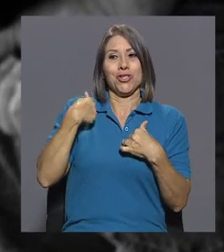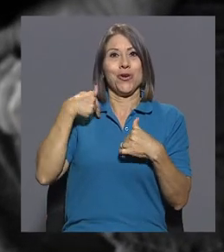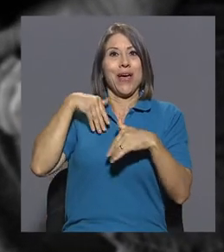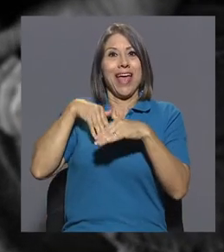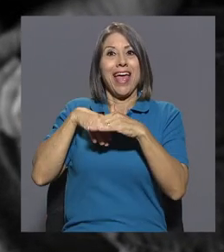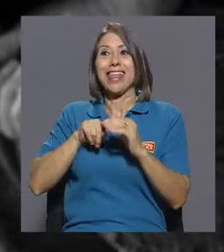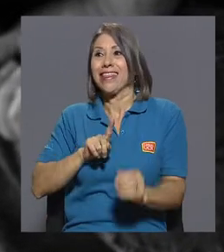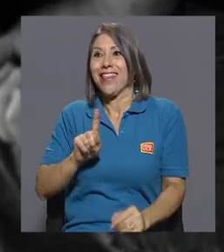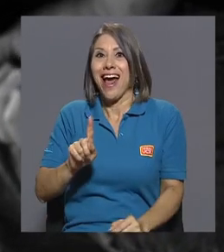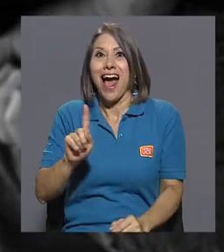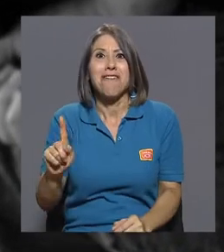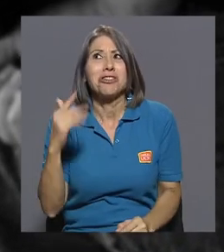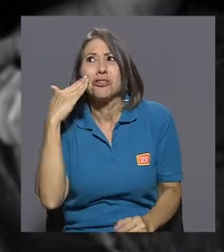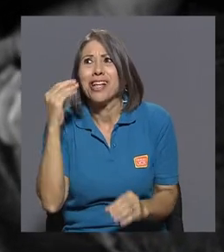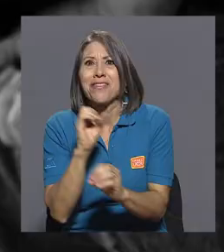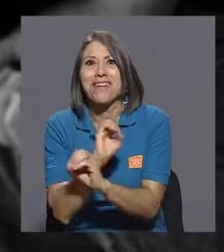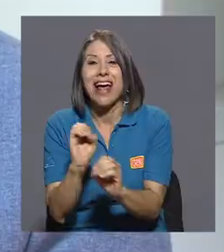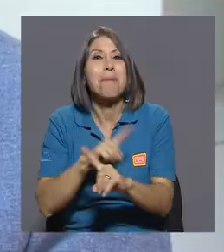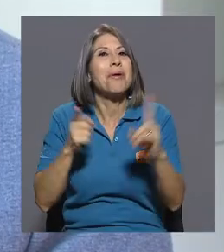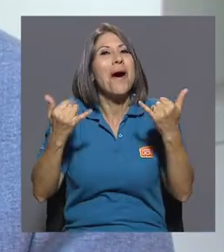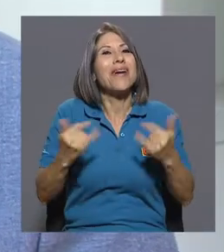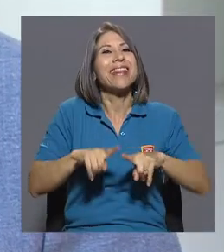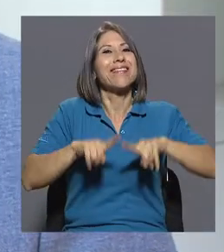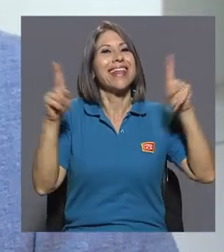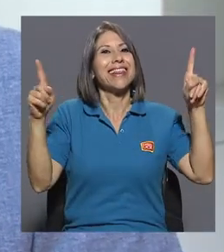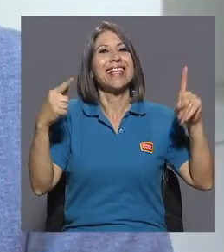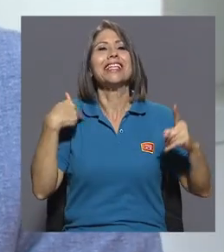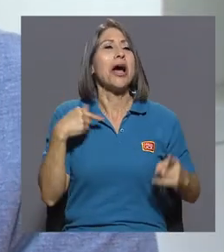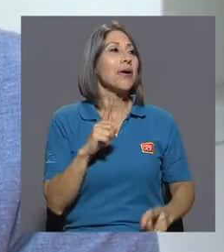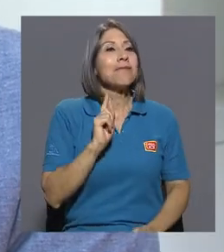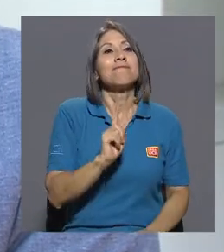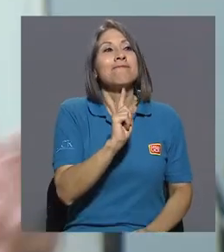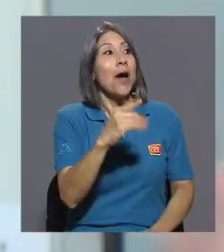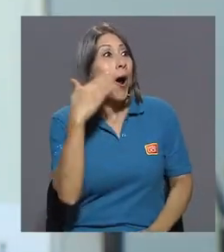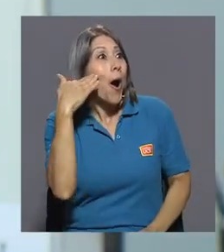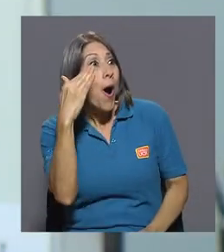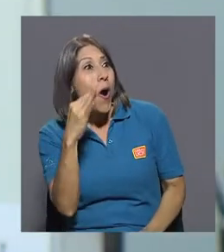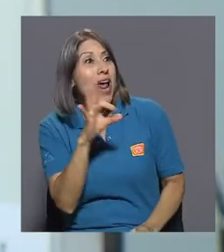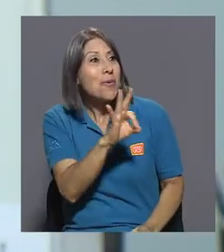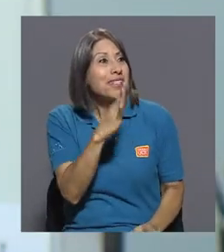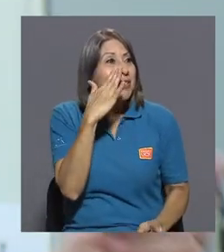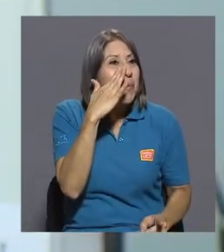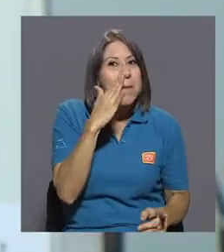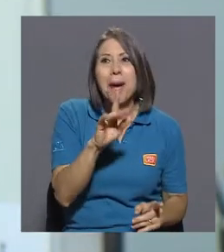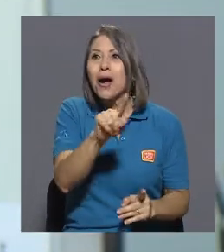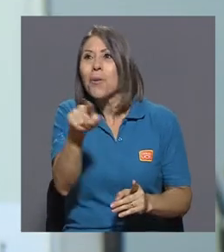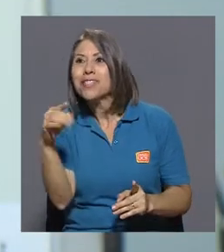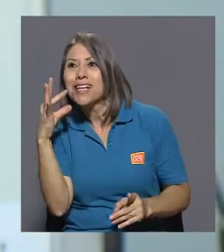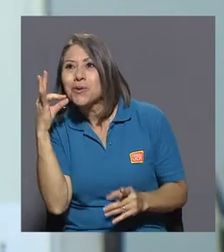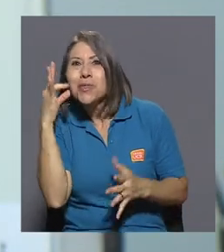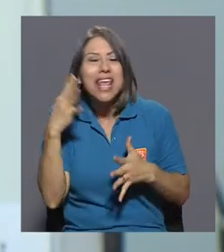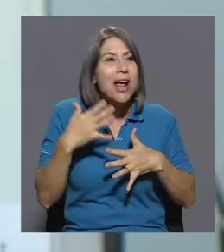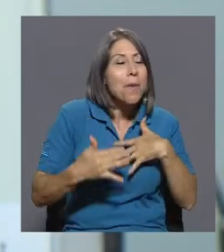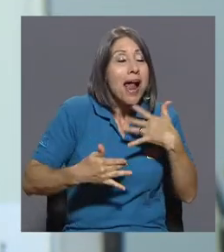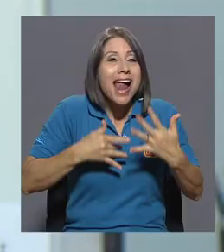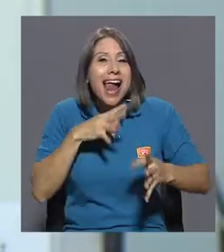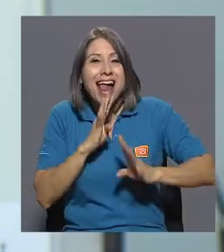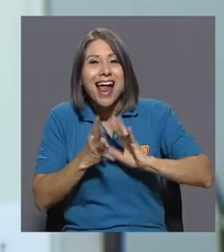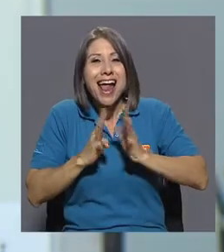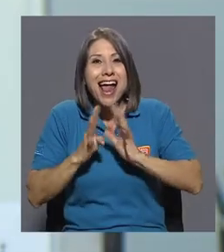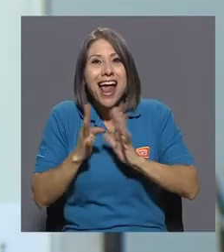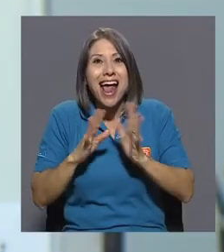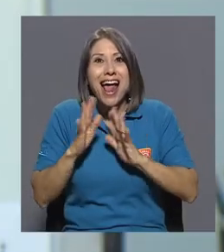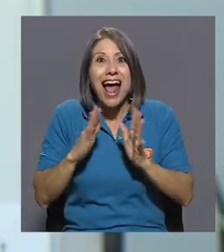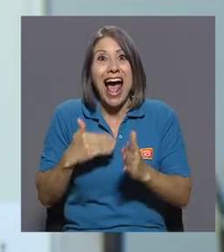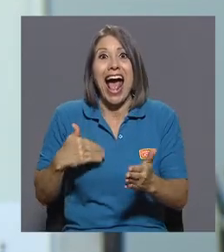¿cómo está su mamá? ¿Y cómo está su tía? Y hay que hacer todo un saludo antes de poder aterrizar con el bolso a su estación. Entonces,